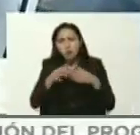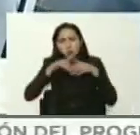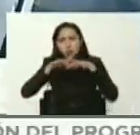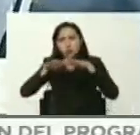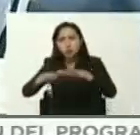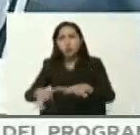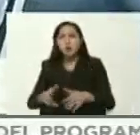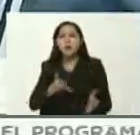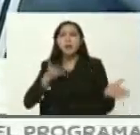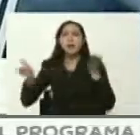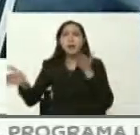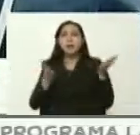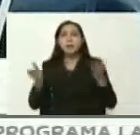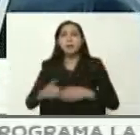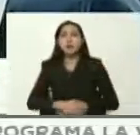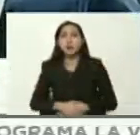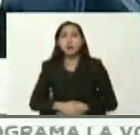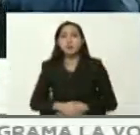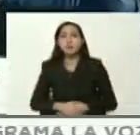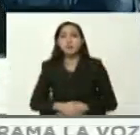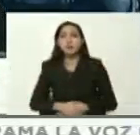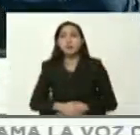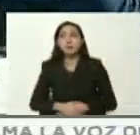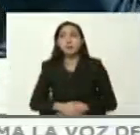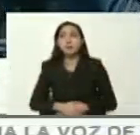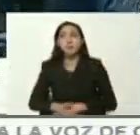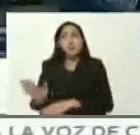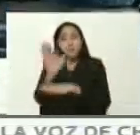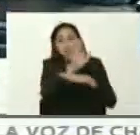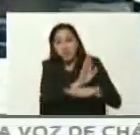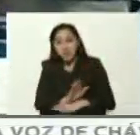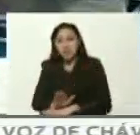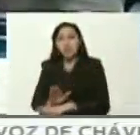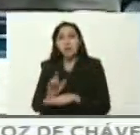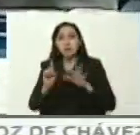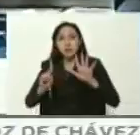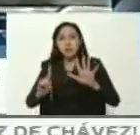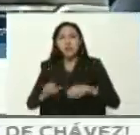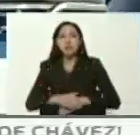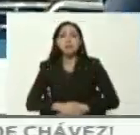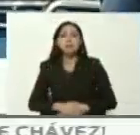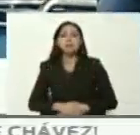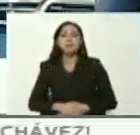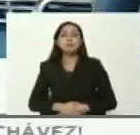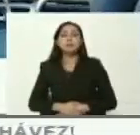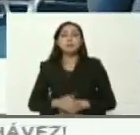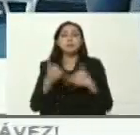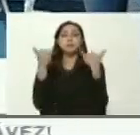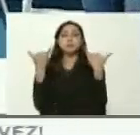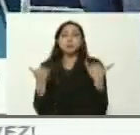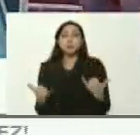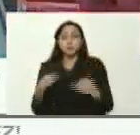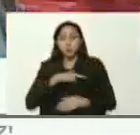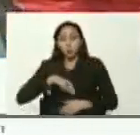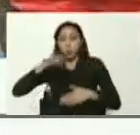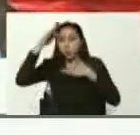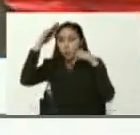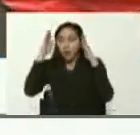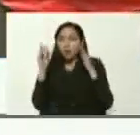y la sexta, que es el área de la seguridad. En ello, presidente, hasta este momento hemos